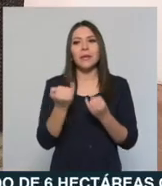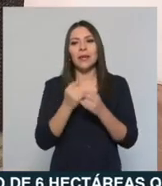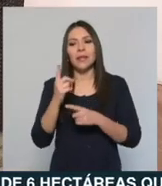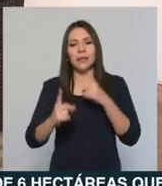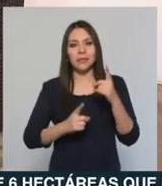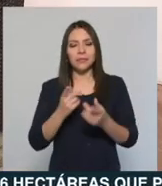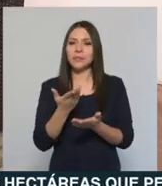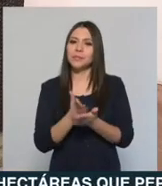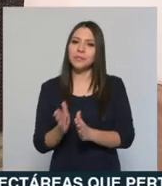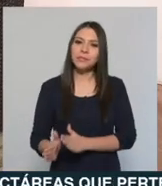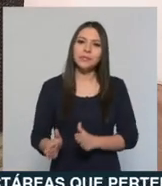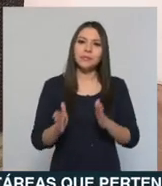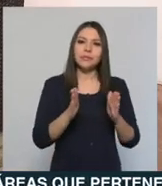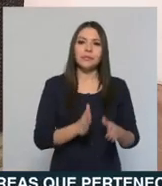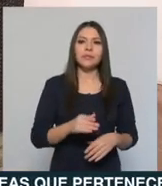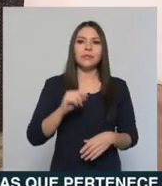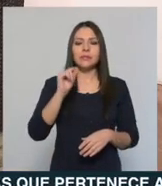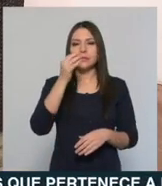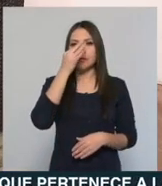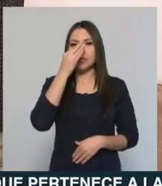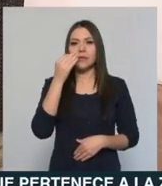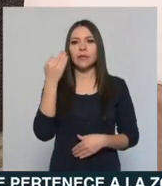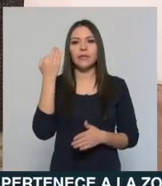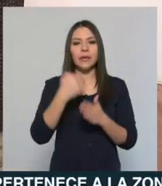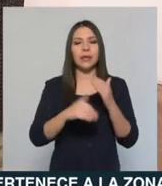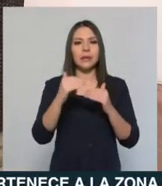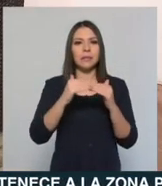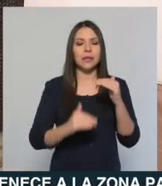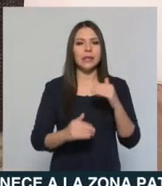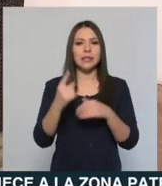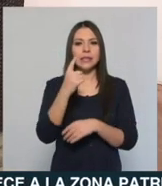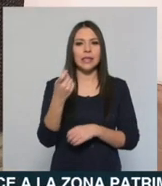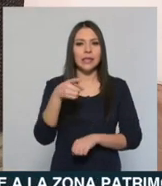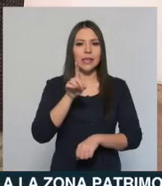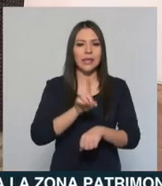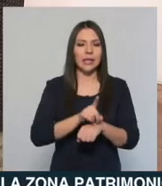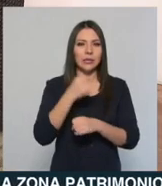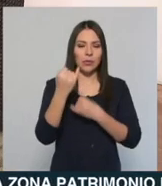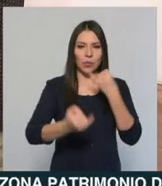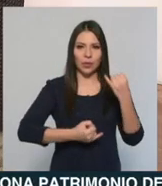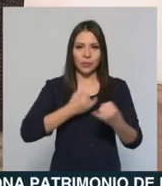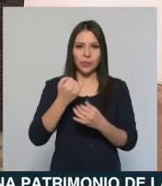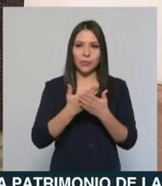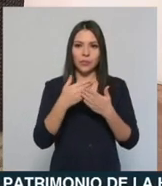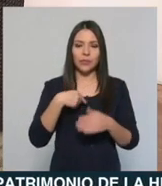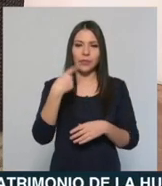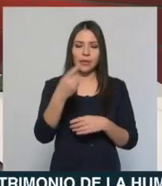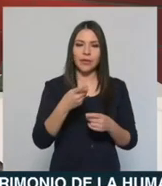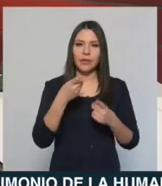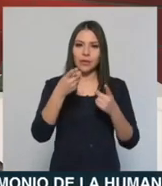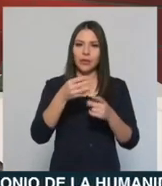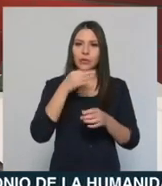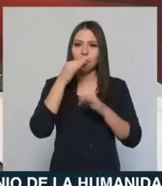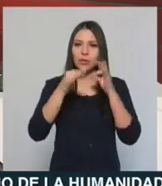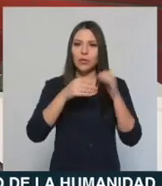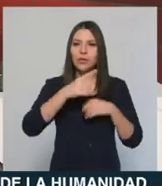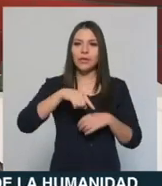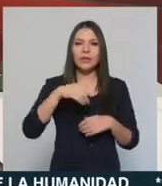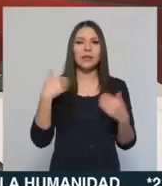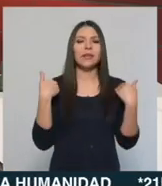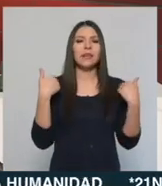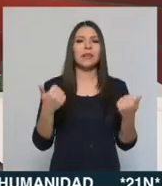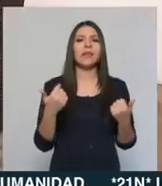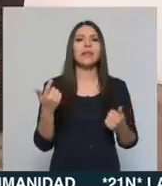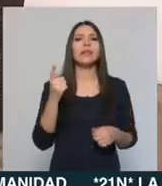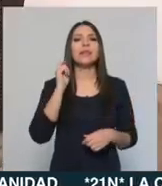bueno, hablando de los Juegos Panamericanos, ya estamos a menos de 100 días de esta justa olímpica, pero te traigo una nota para que nos demos idea de